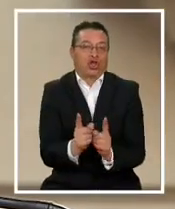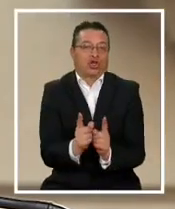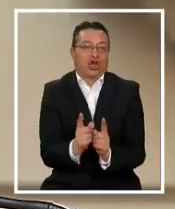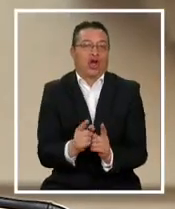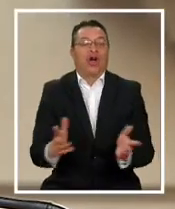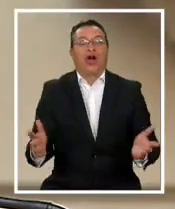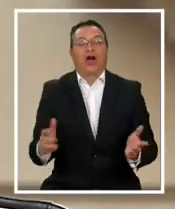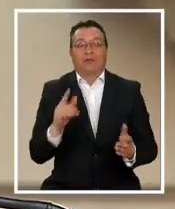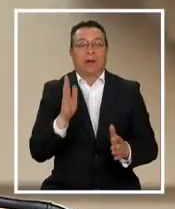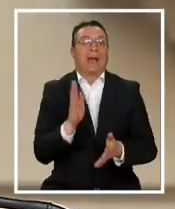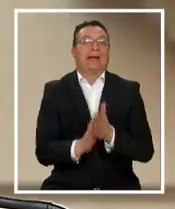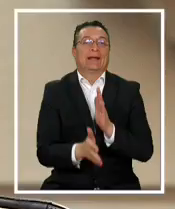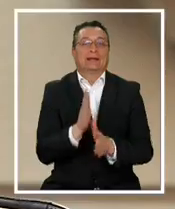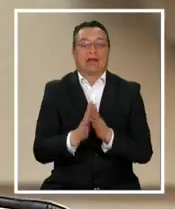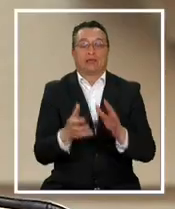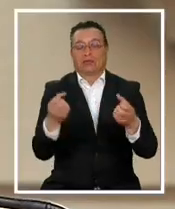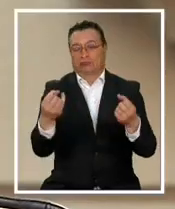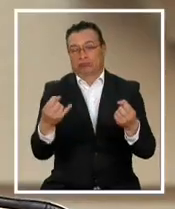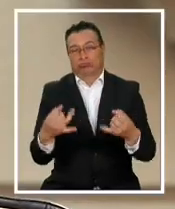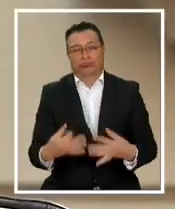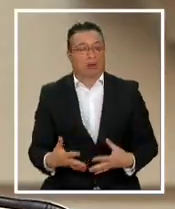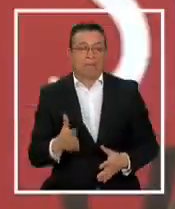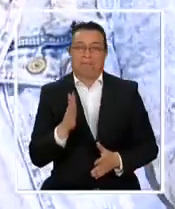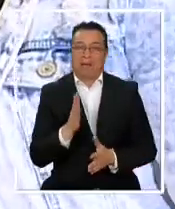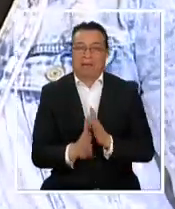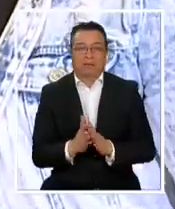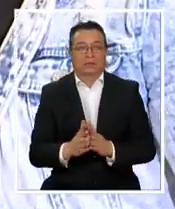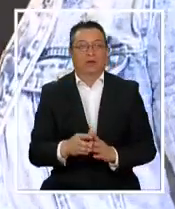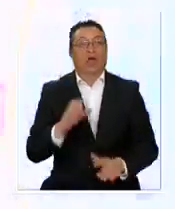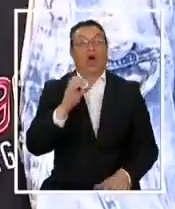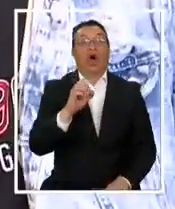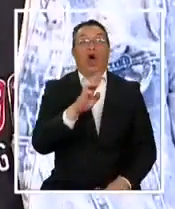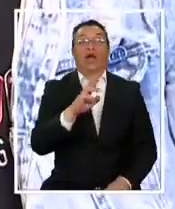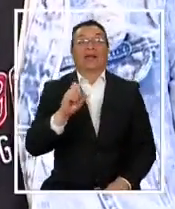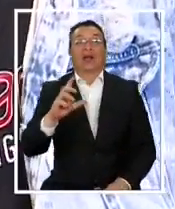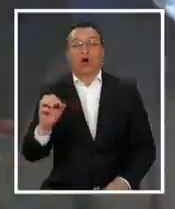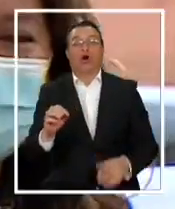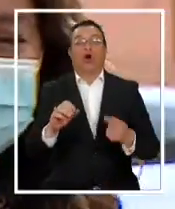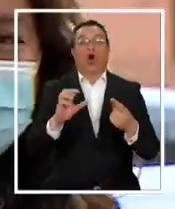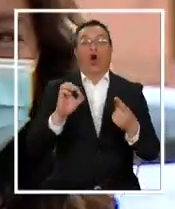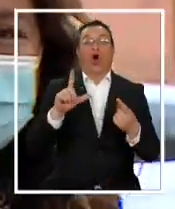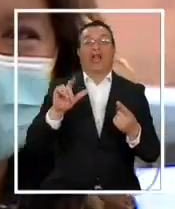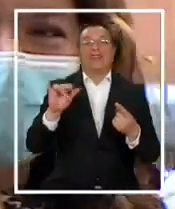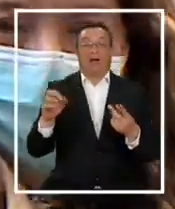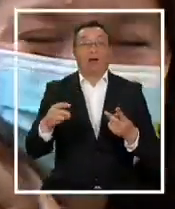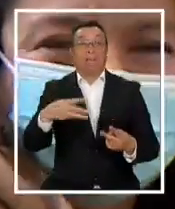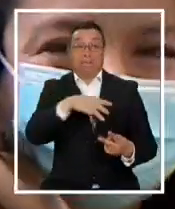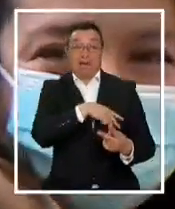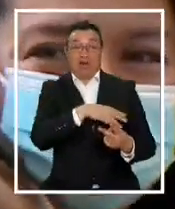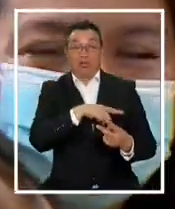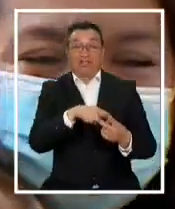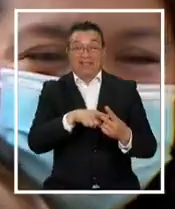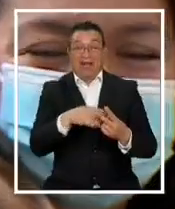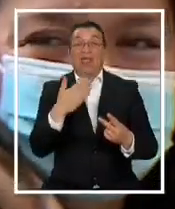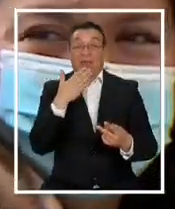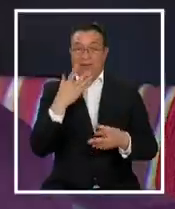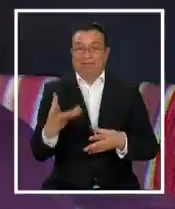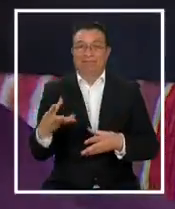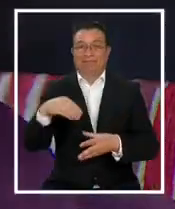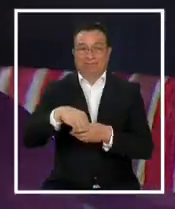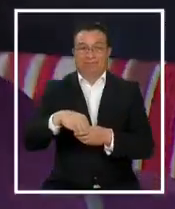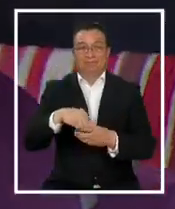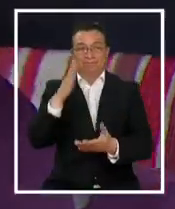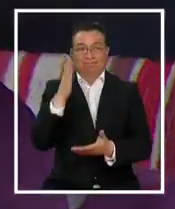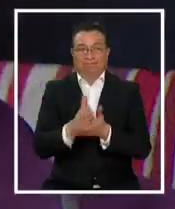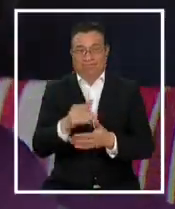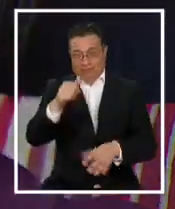ser bastante ágil en cuanto a su recuento de votos. Claudio Rego, Karina Oliva. La metropolitana es una de las 13 regiones que tendrá